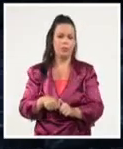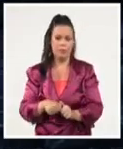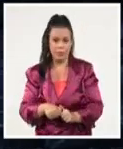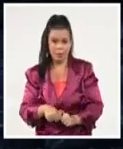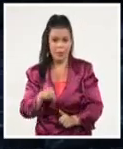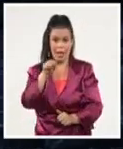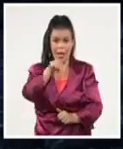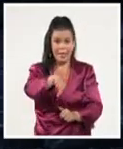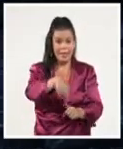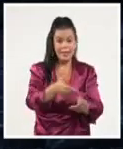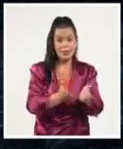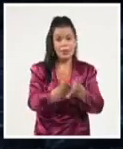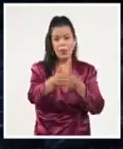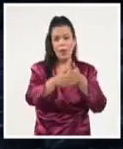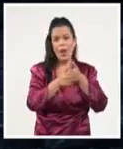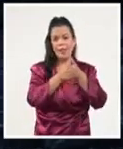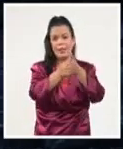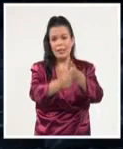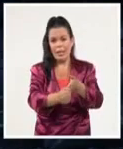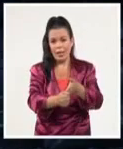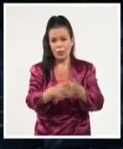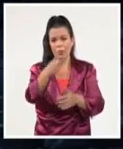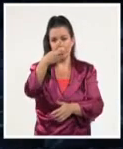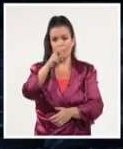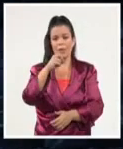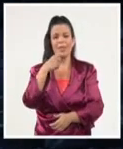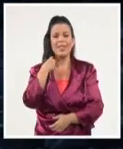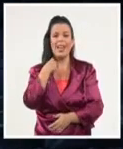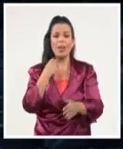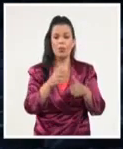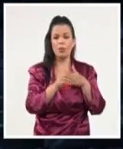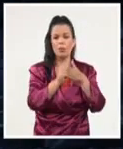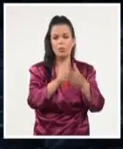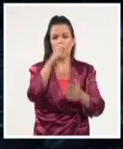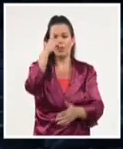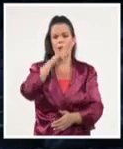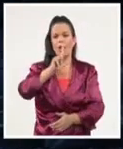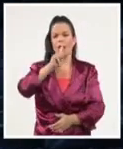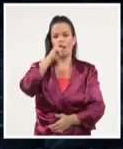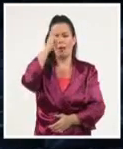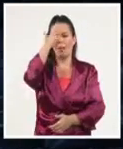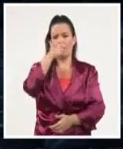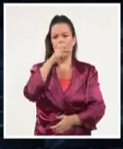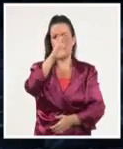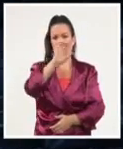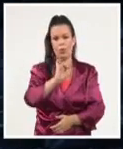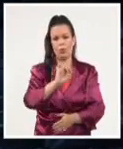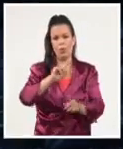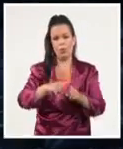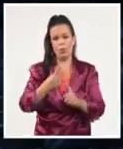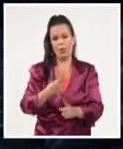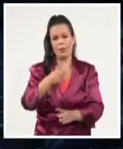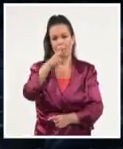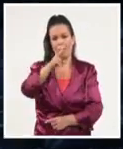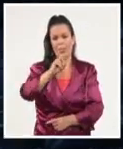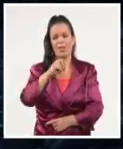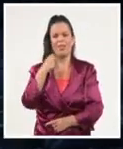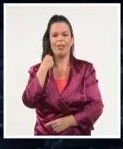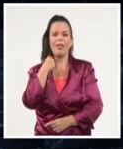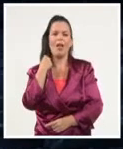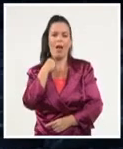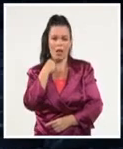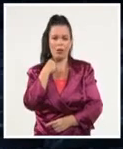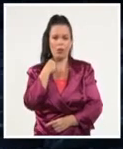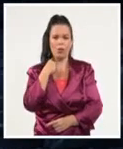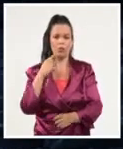bacalao, reitero, en las últimas dos décadas, y por supuesto que estoy hablando de Álvaro Uribe Vélez. 20 años de reinado, unos por delante, otros por detrás